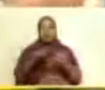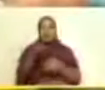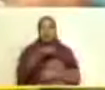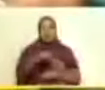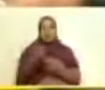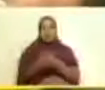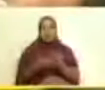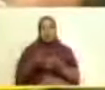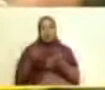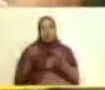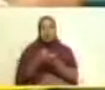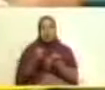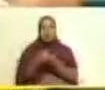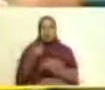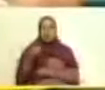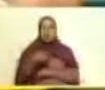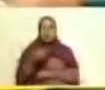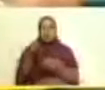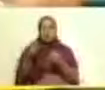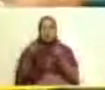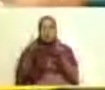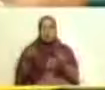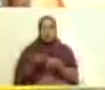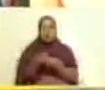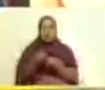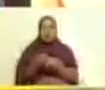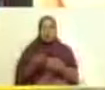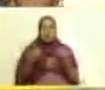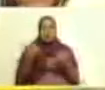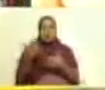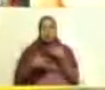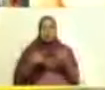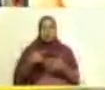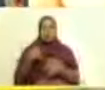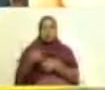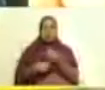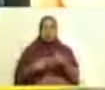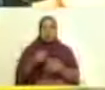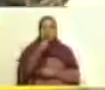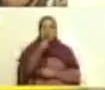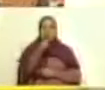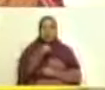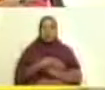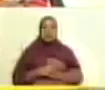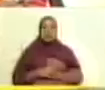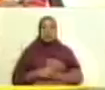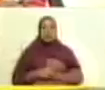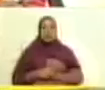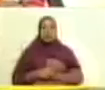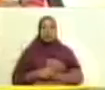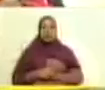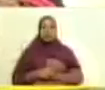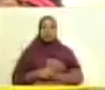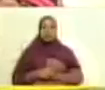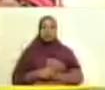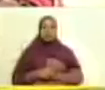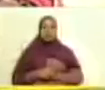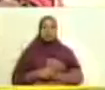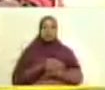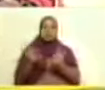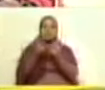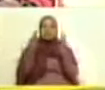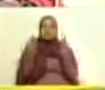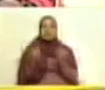todo el tema con clasificación, reciclaje, procesamiento, educación de la familia.